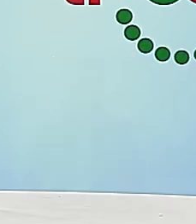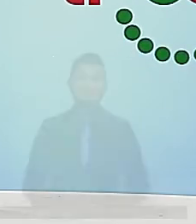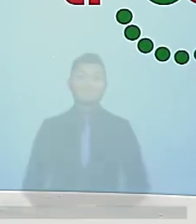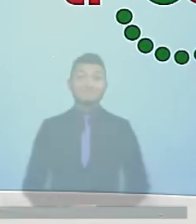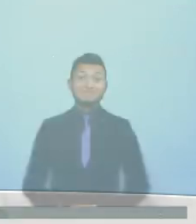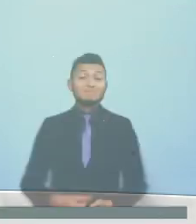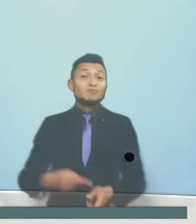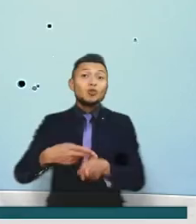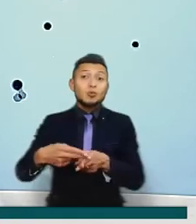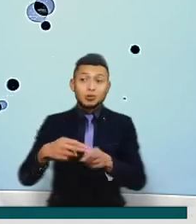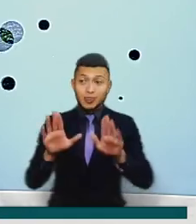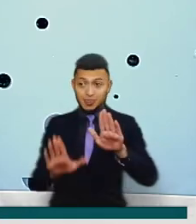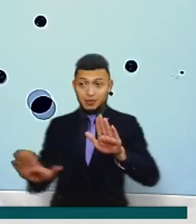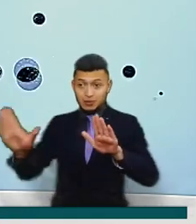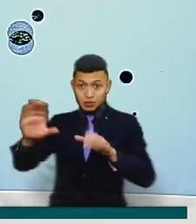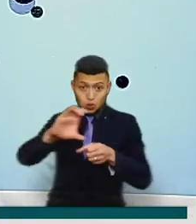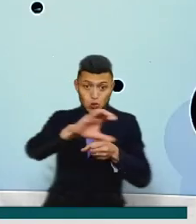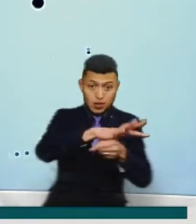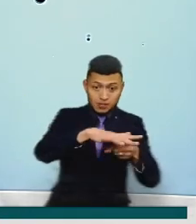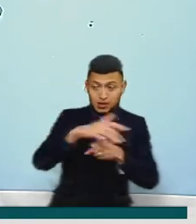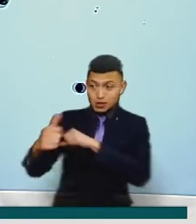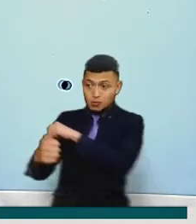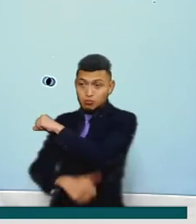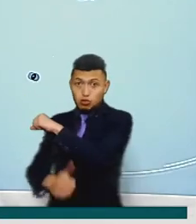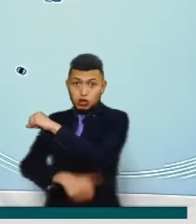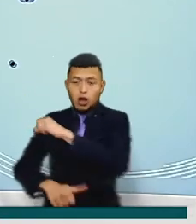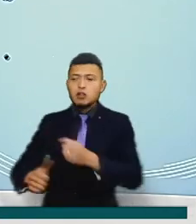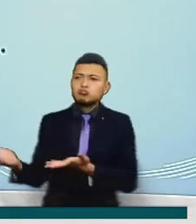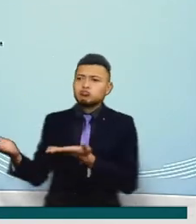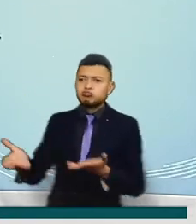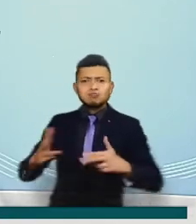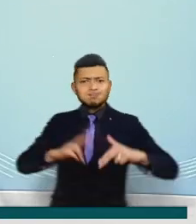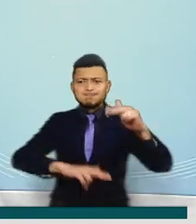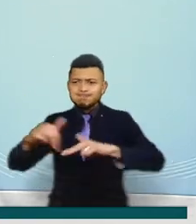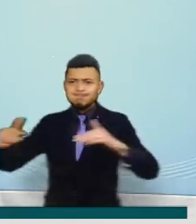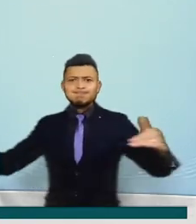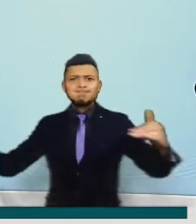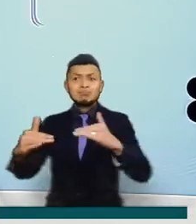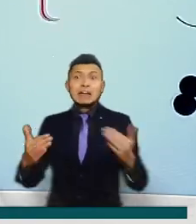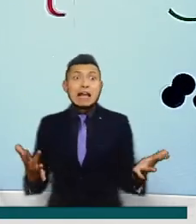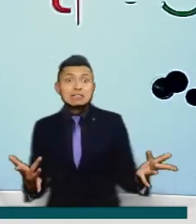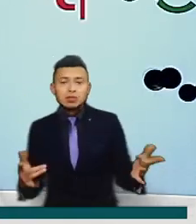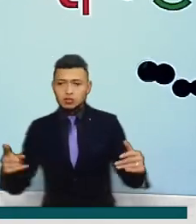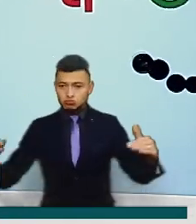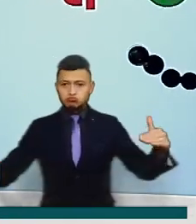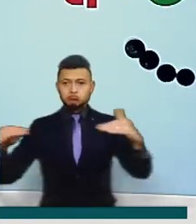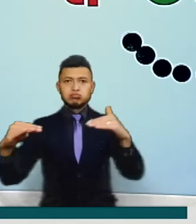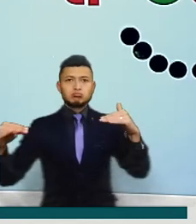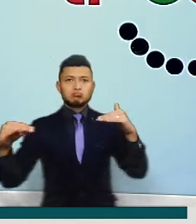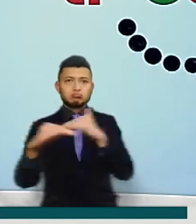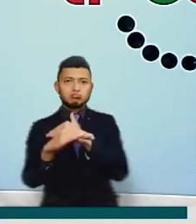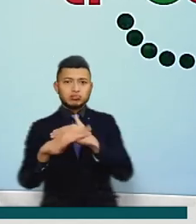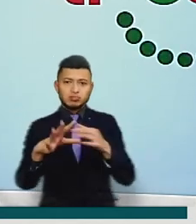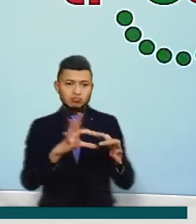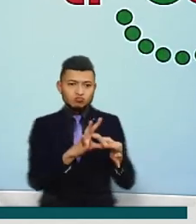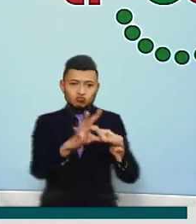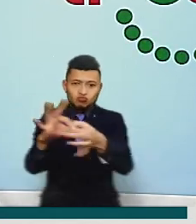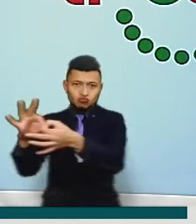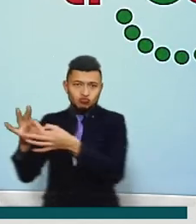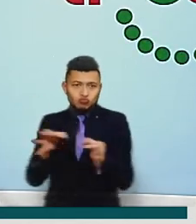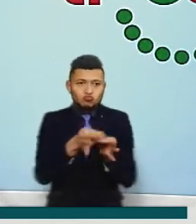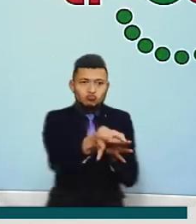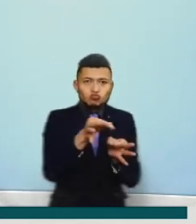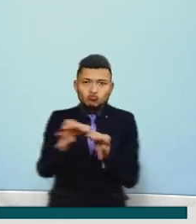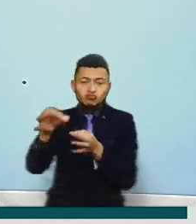Muy pronto los departamentos de Cundinamarca y Boyacá recibirán una de las obras más esperadas. Se trata de la doble calzada que comunica a tres